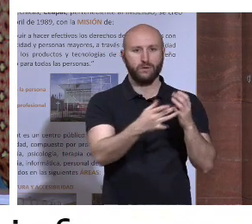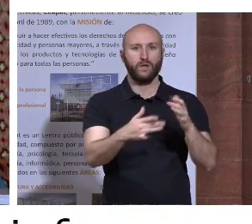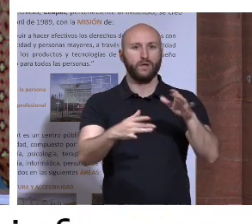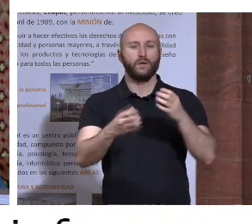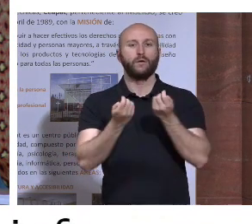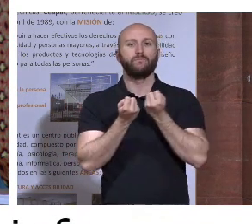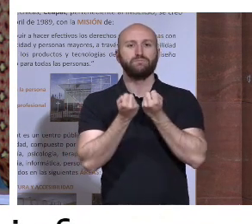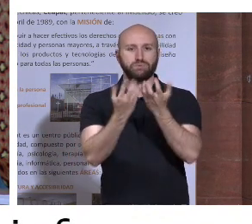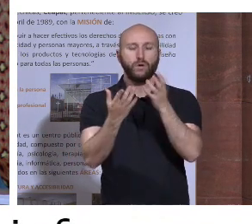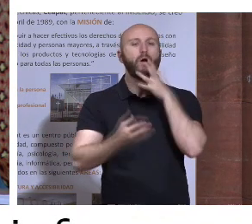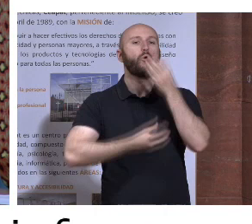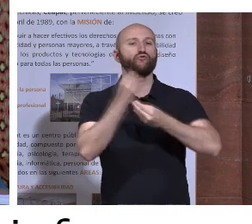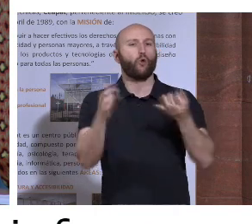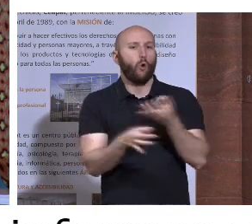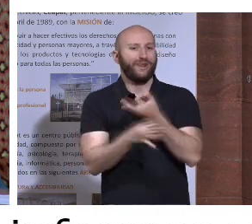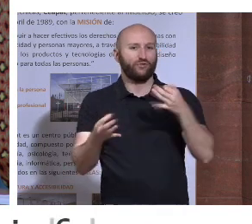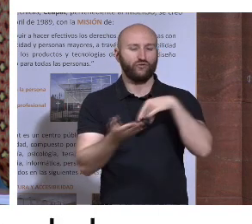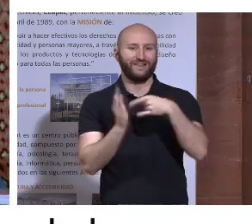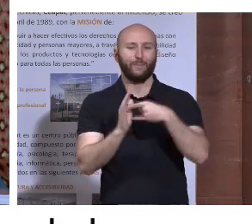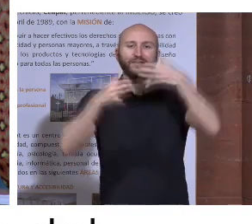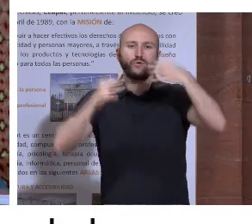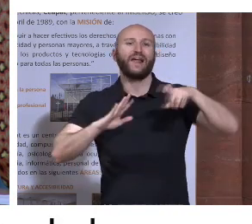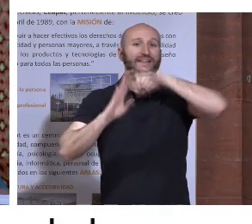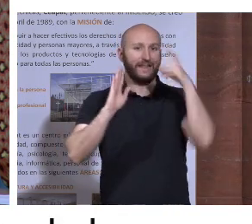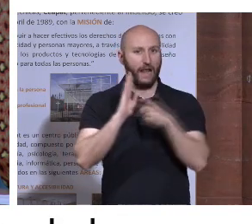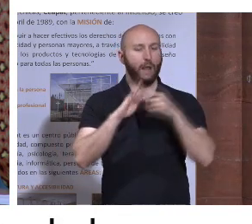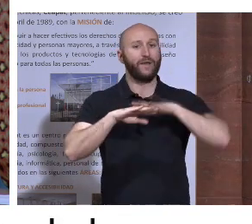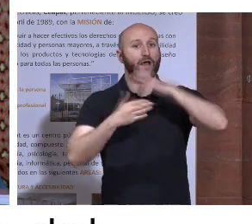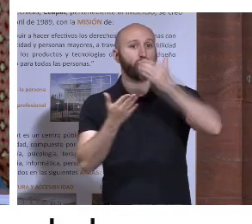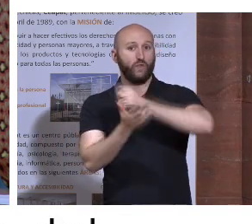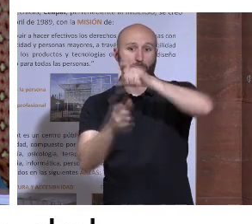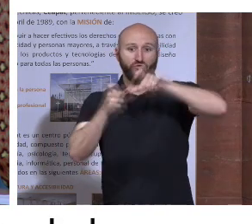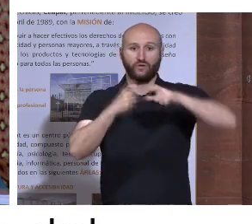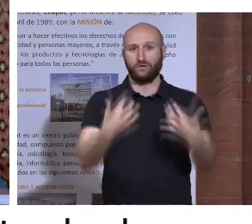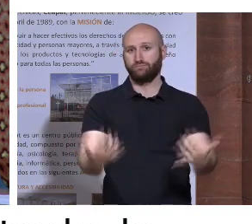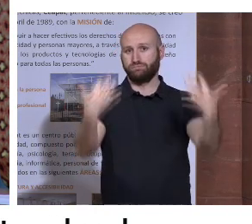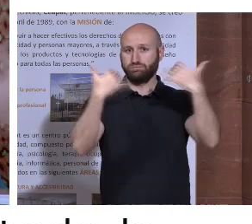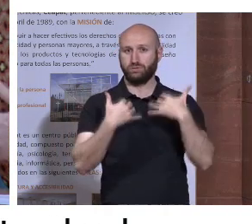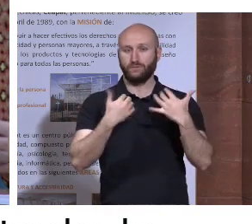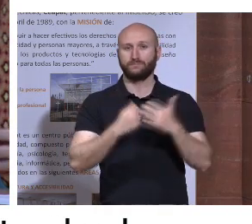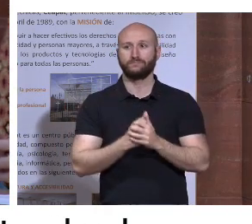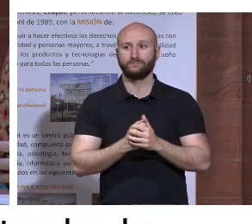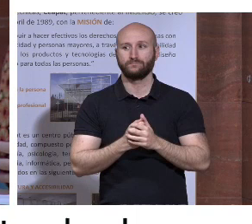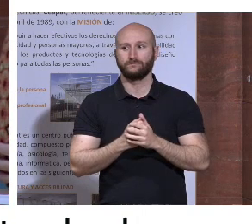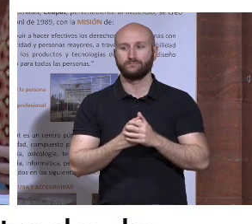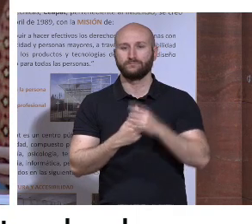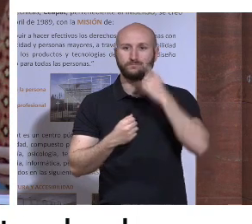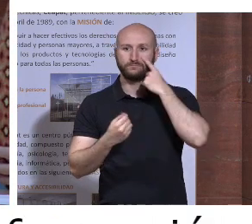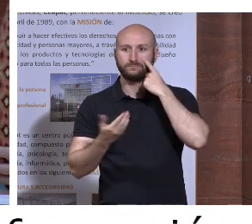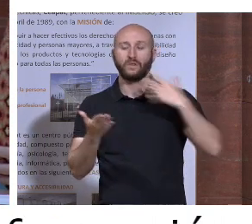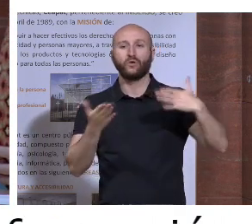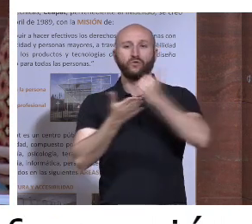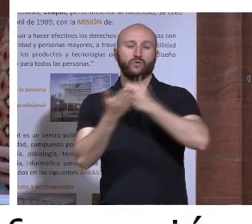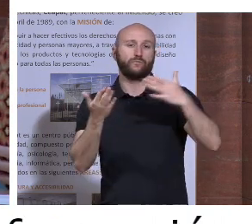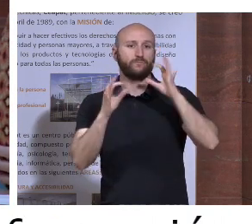correcto del sistema integral de seguridad a toda la gente que pasa por aquí. Esta información la estamos transmitiendo, por un lado,